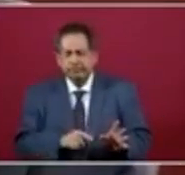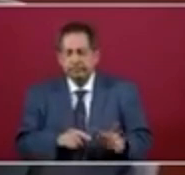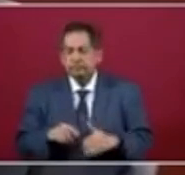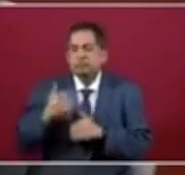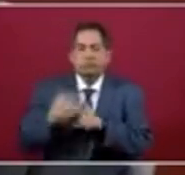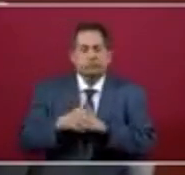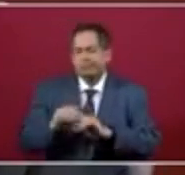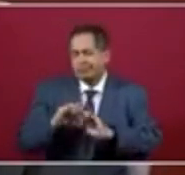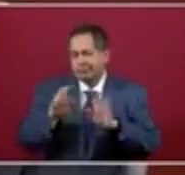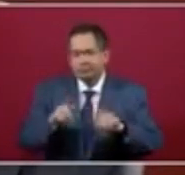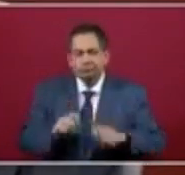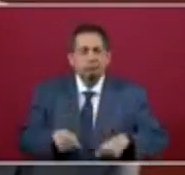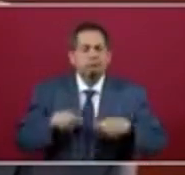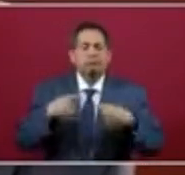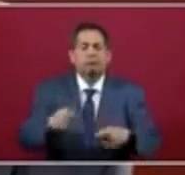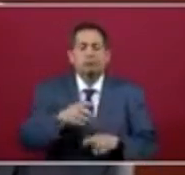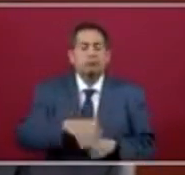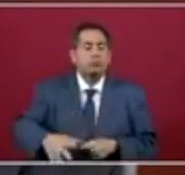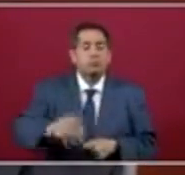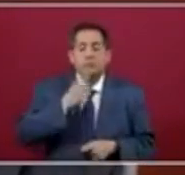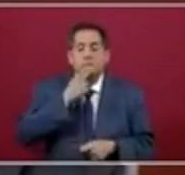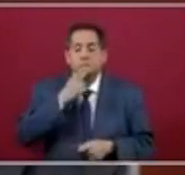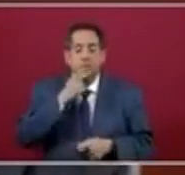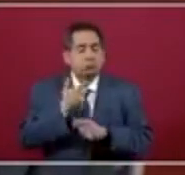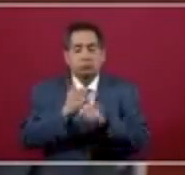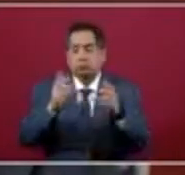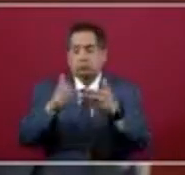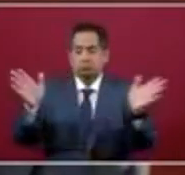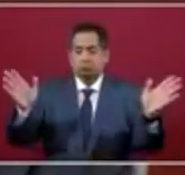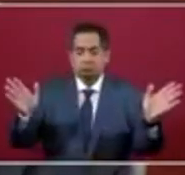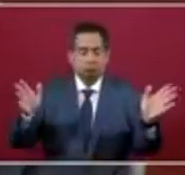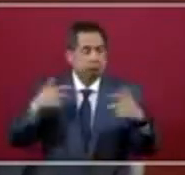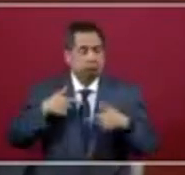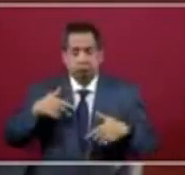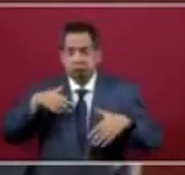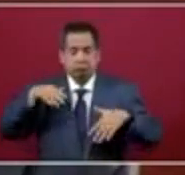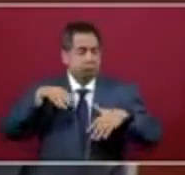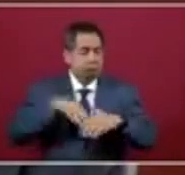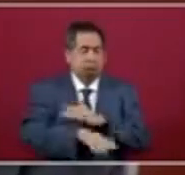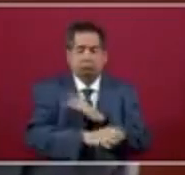para uso público,